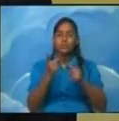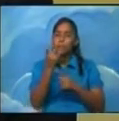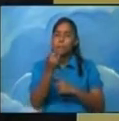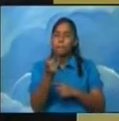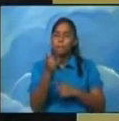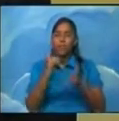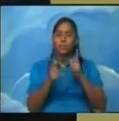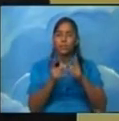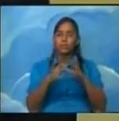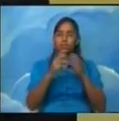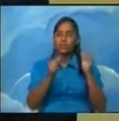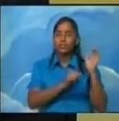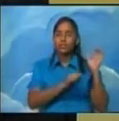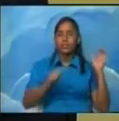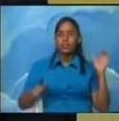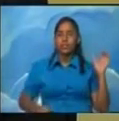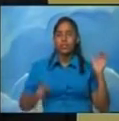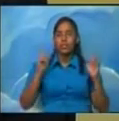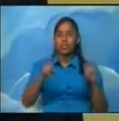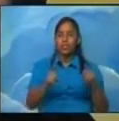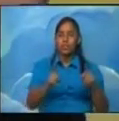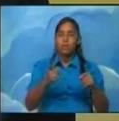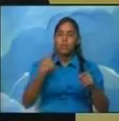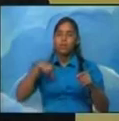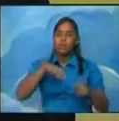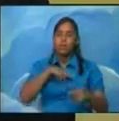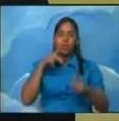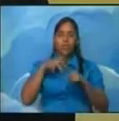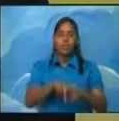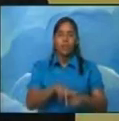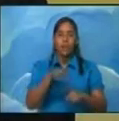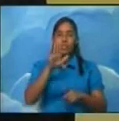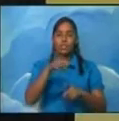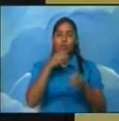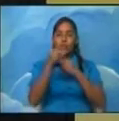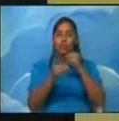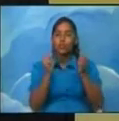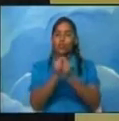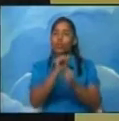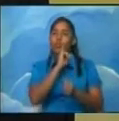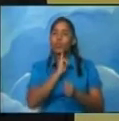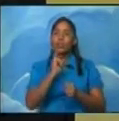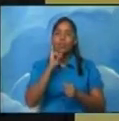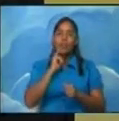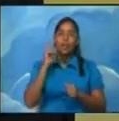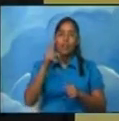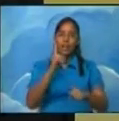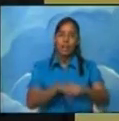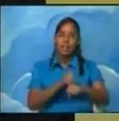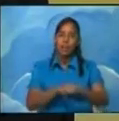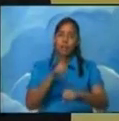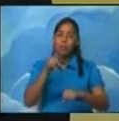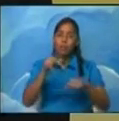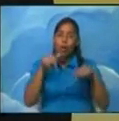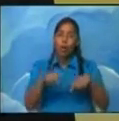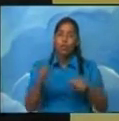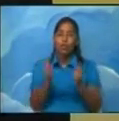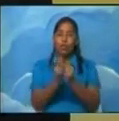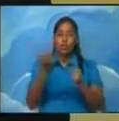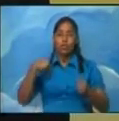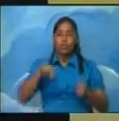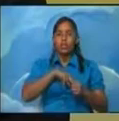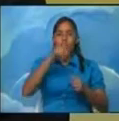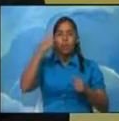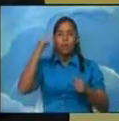alguna fechoría, el Señor también nos castiga. Así como lo hizo con Israel en aquel tiempo, también lo hace hoy con nosotros. Para